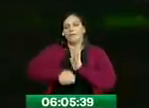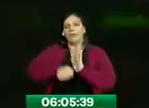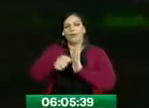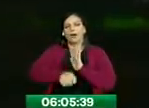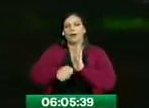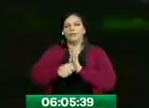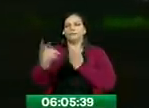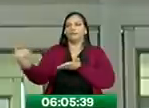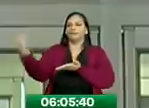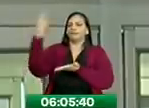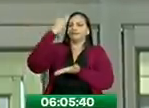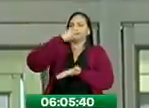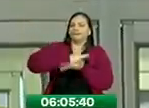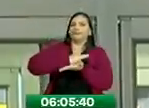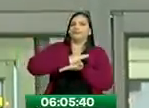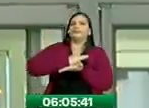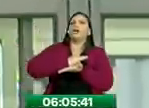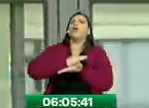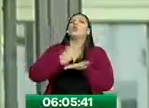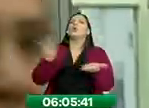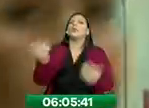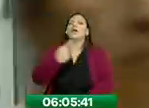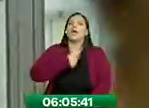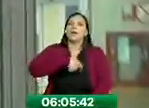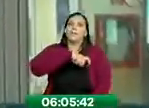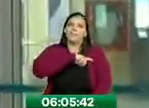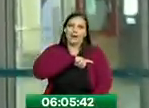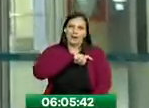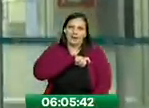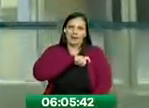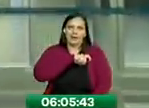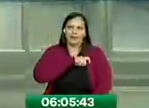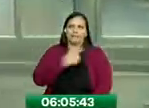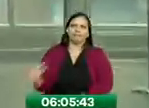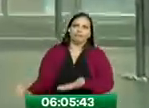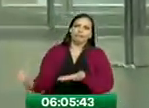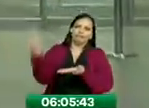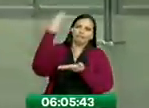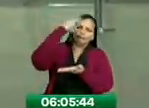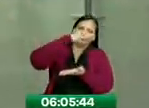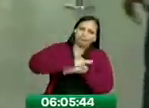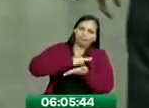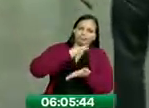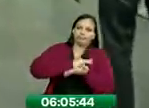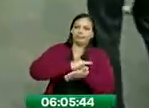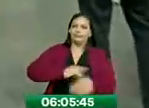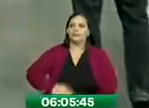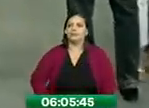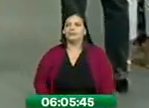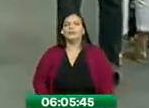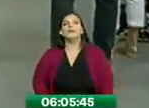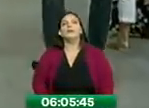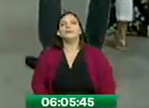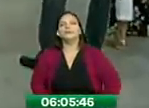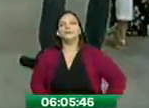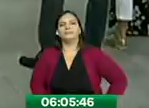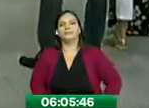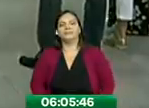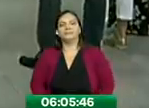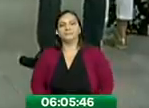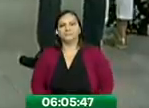de los últimos en arribar al Aeropuerto Internacional de Guayaquil antes de que se ejecute la